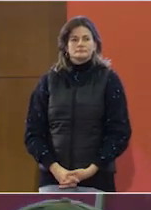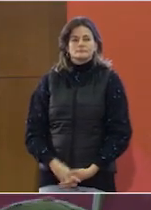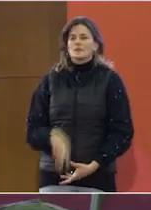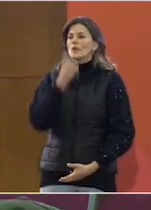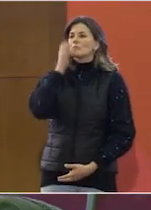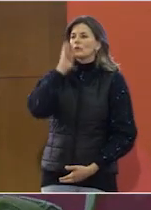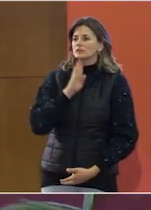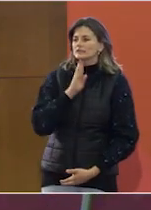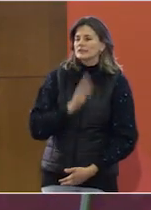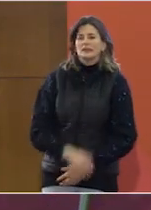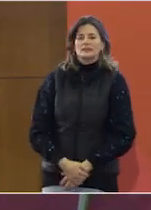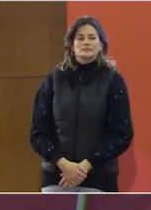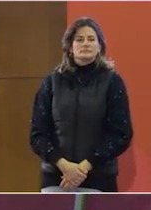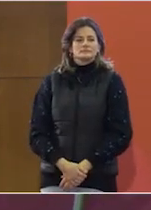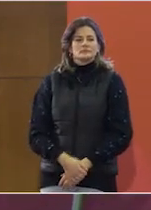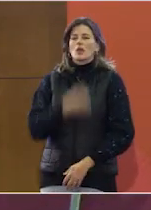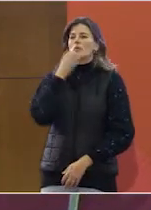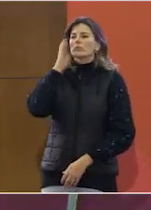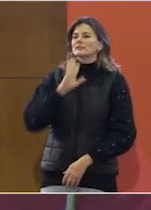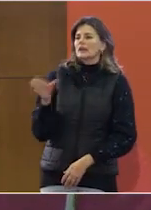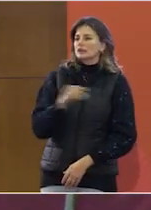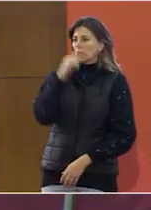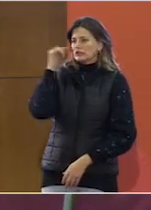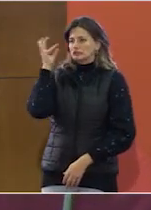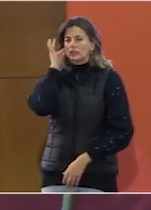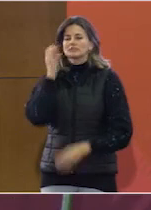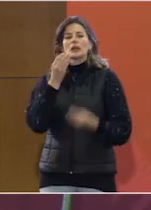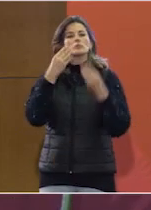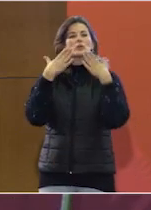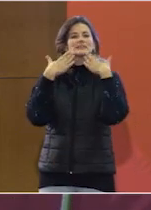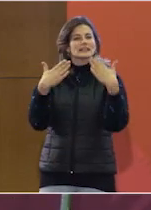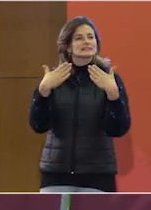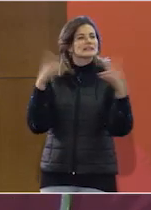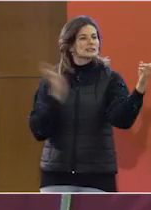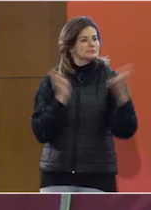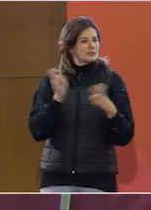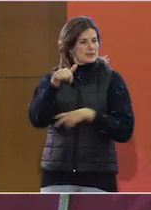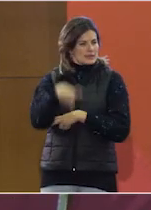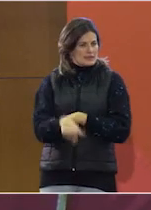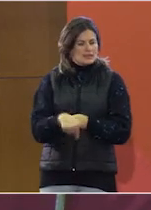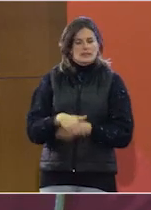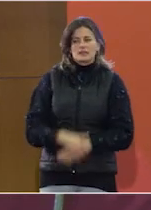Buenos días a todos y a todas. Muchísimas gracias por estar aquí.